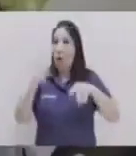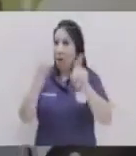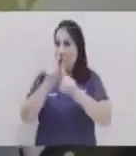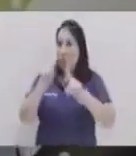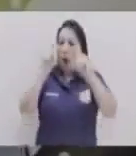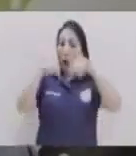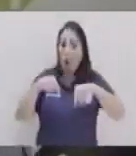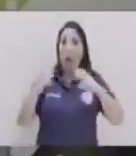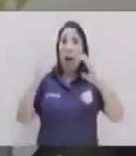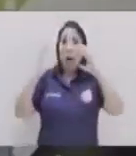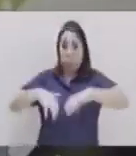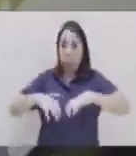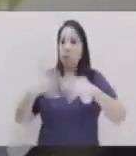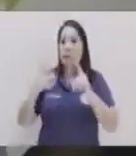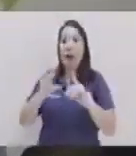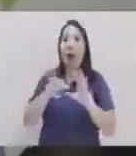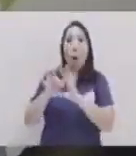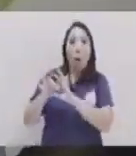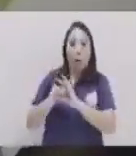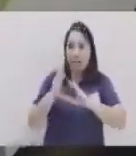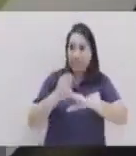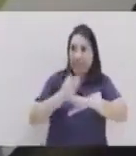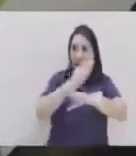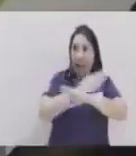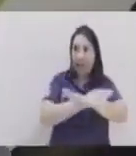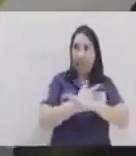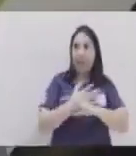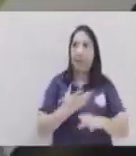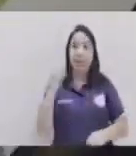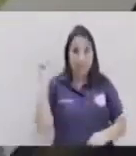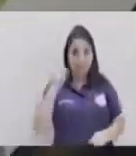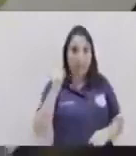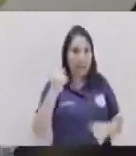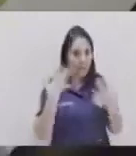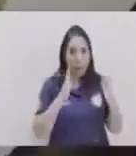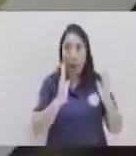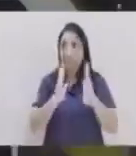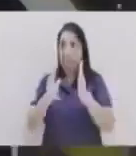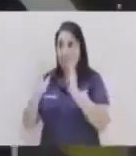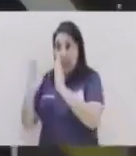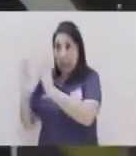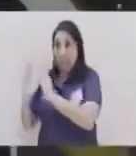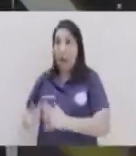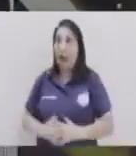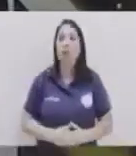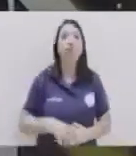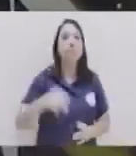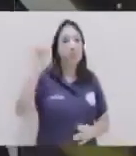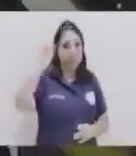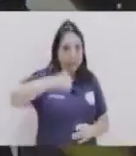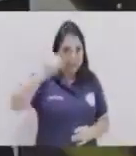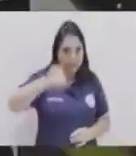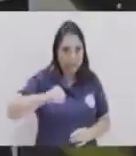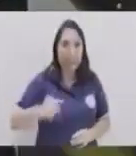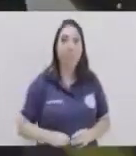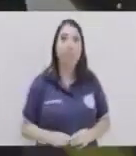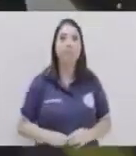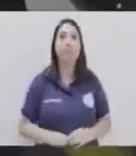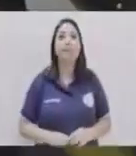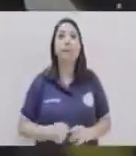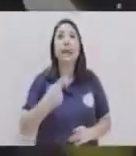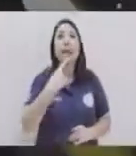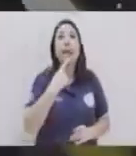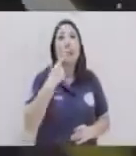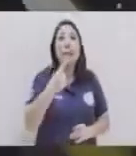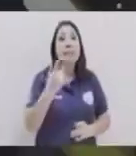actualidad lo que hacemos es prevenir para que el desastre tenga un menor impacto y estemos más preparados para afrontarlo. Así es, Claudia. Incluso